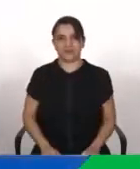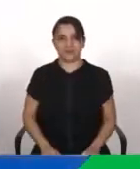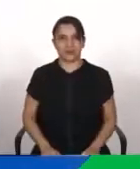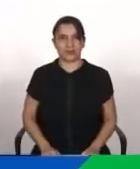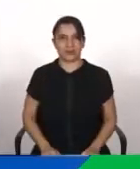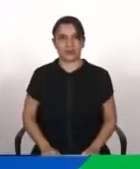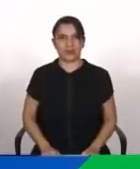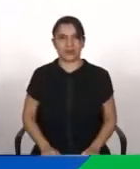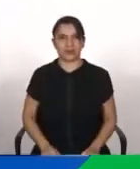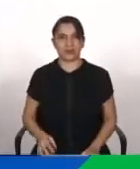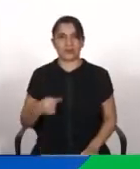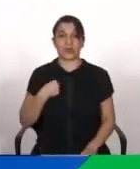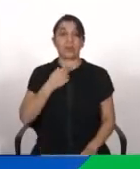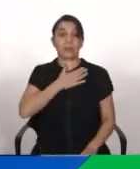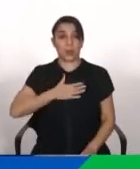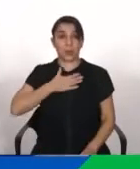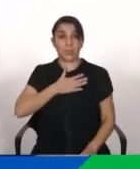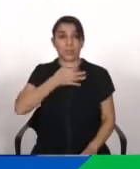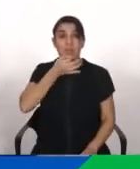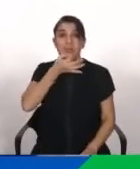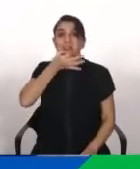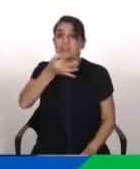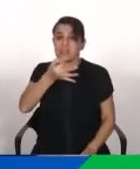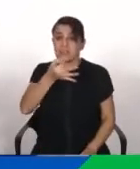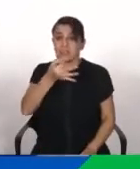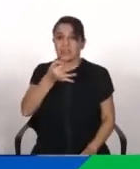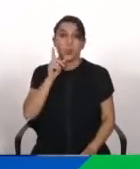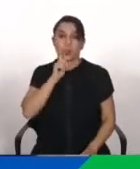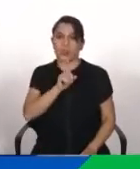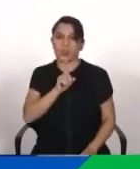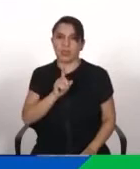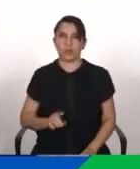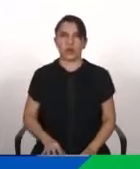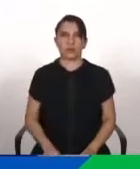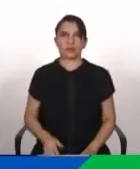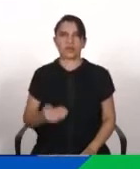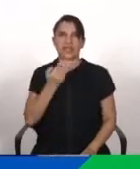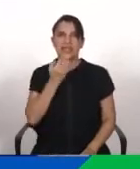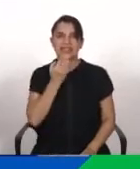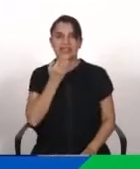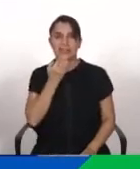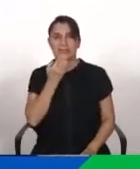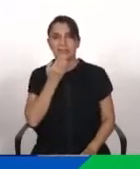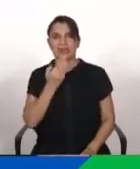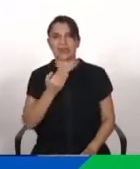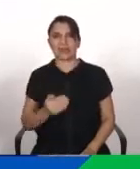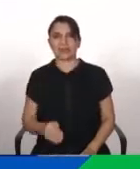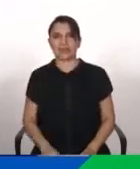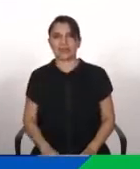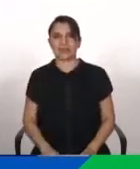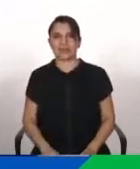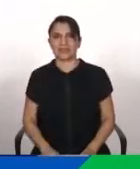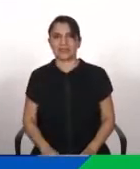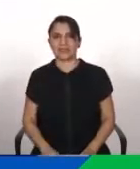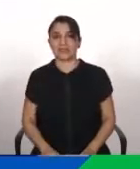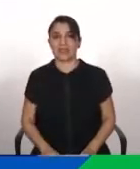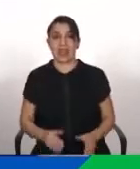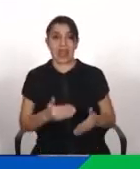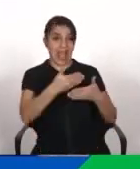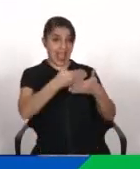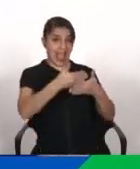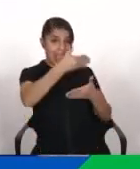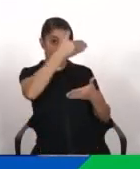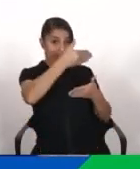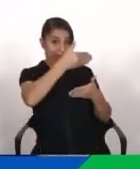A mí me gustaría comentar un poquito. También el artículo que estuvimos comentando hace un rato con las chicas,